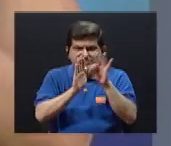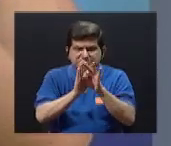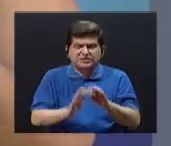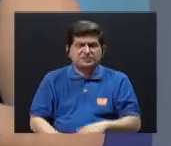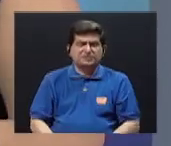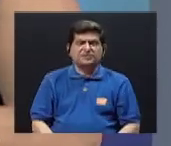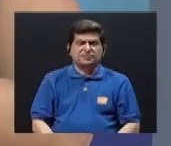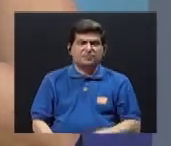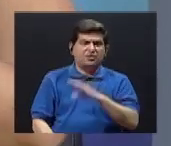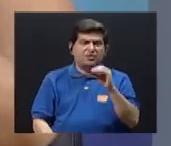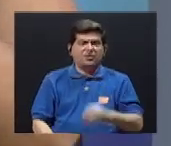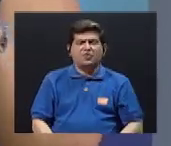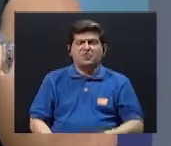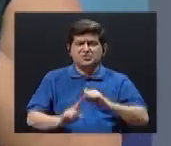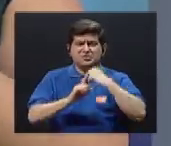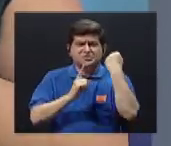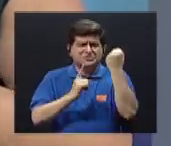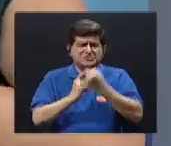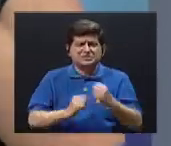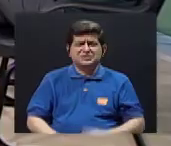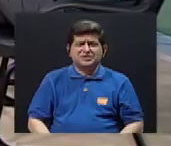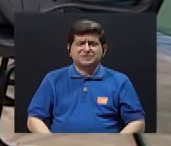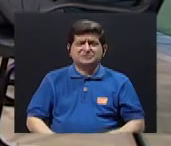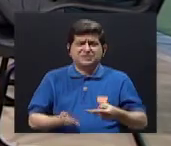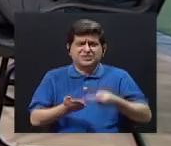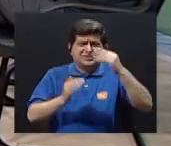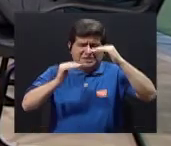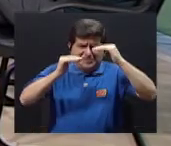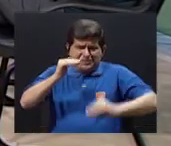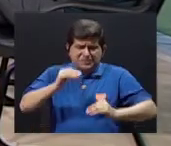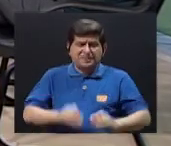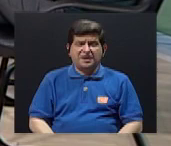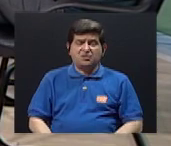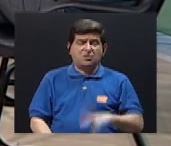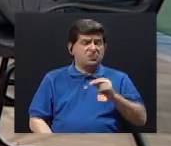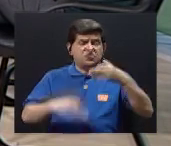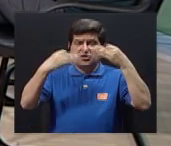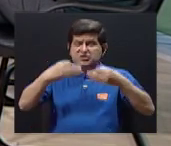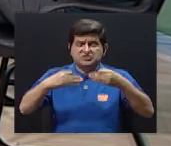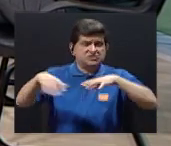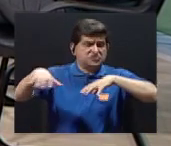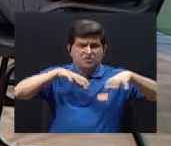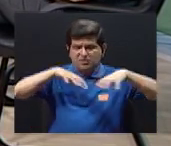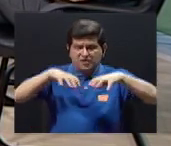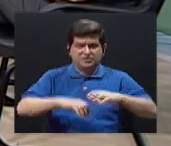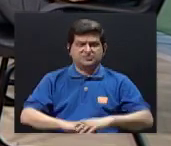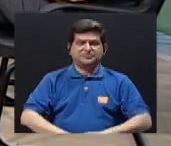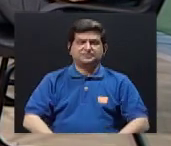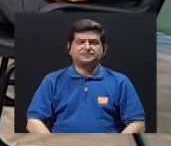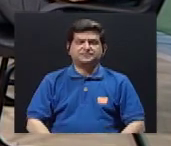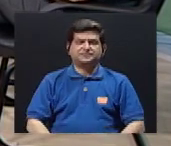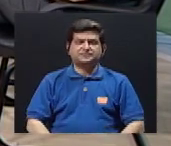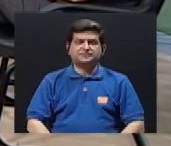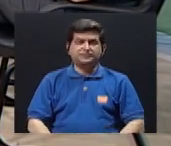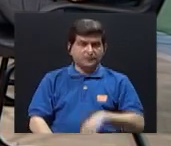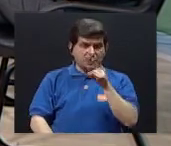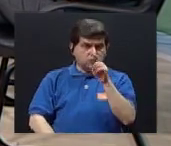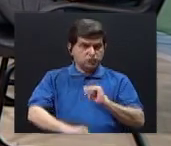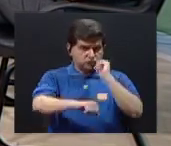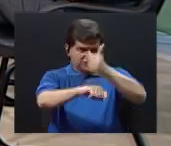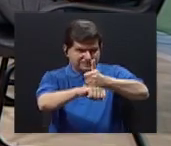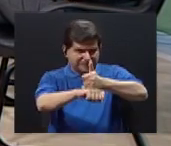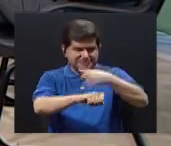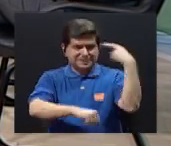que la mediocridad en la sociedad en cuanto a tomar decisiones y tomar acciones para esas decisiones. Cuando ustedes